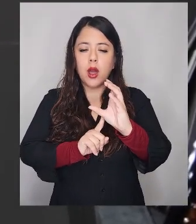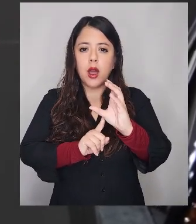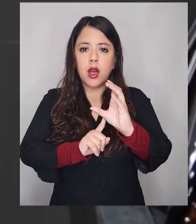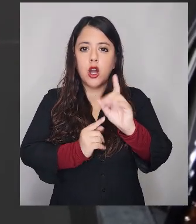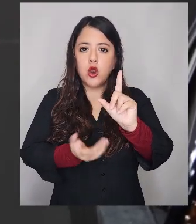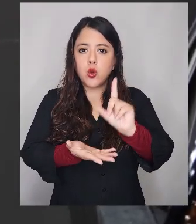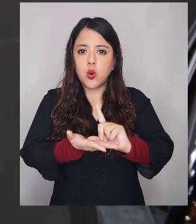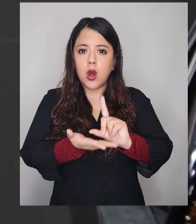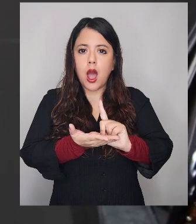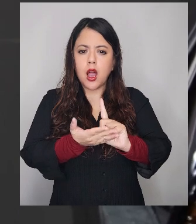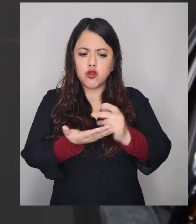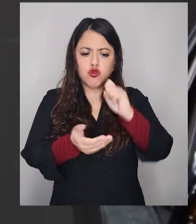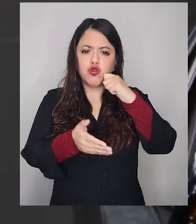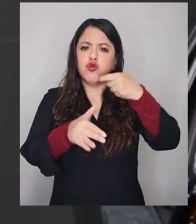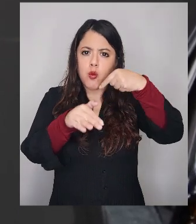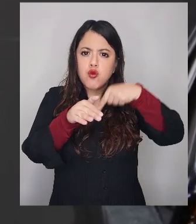como